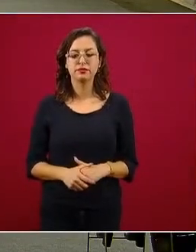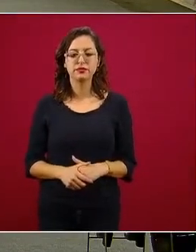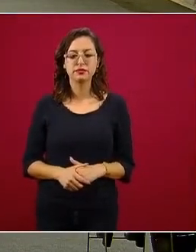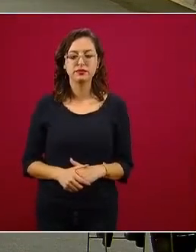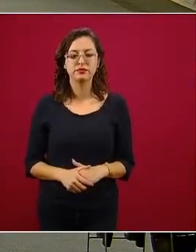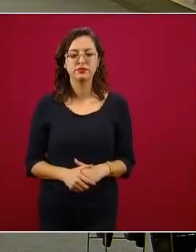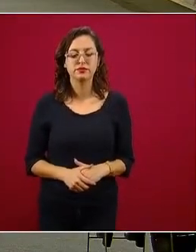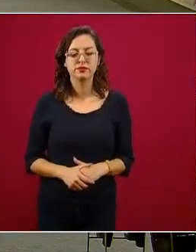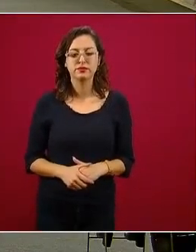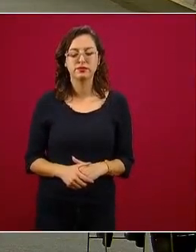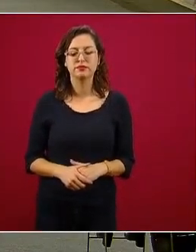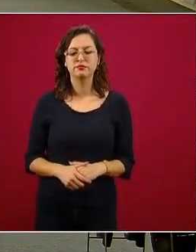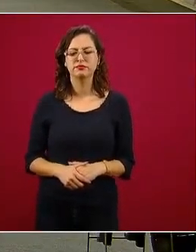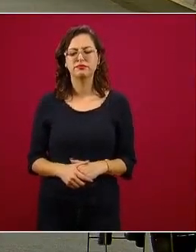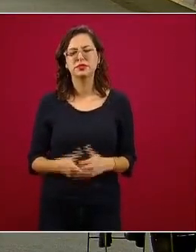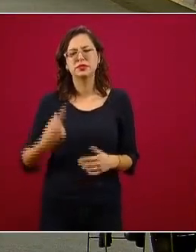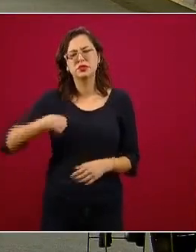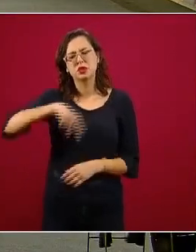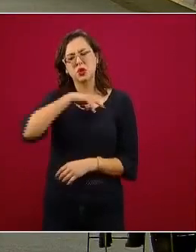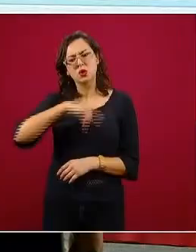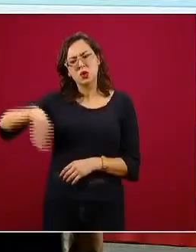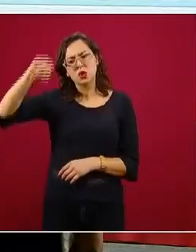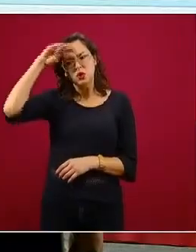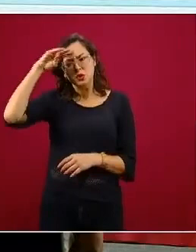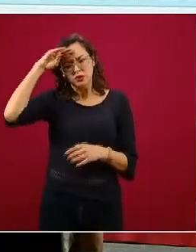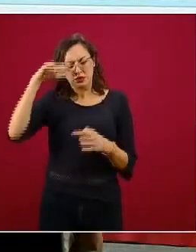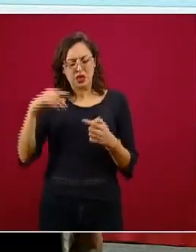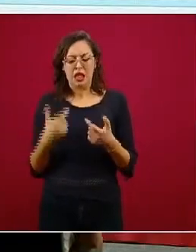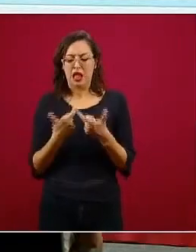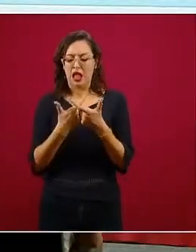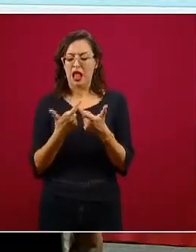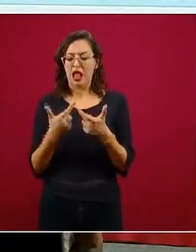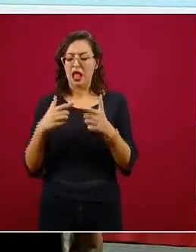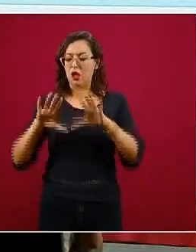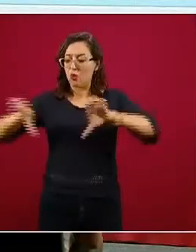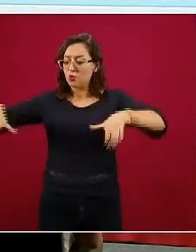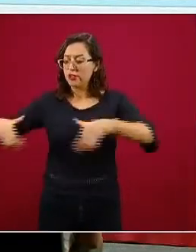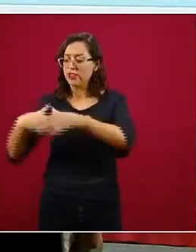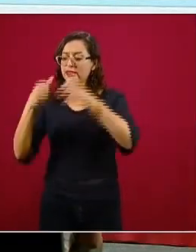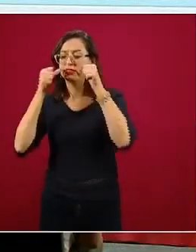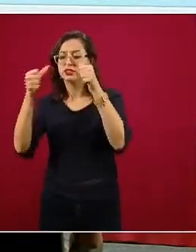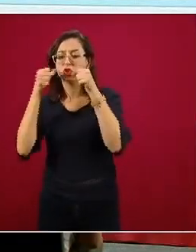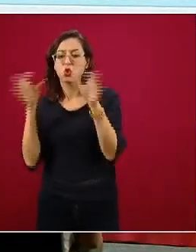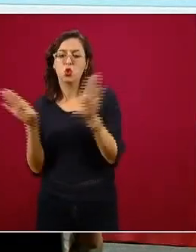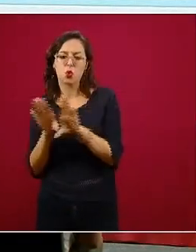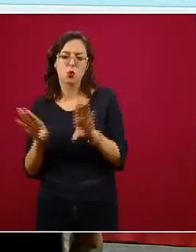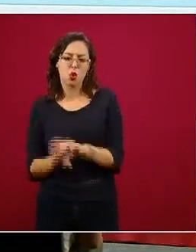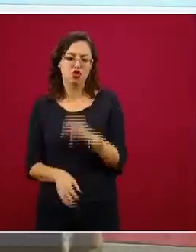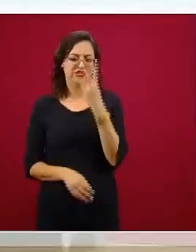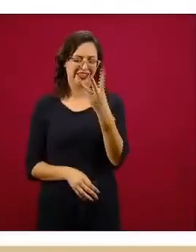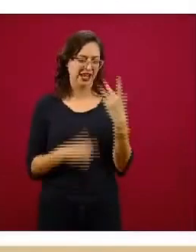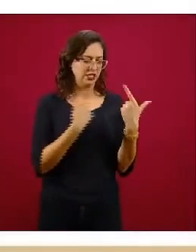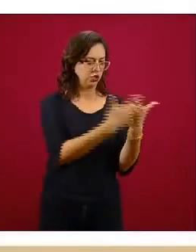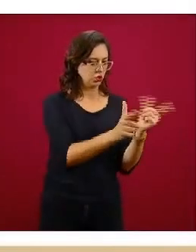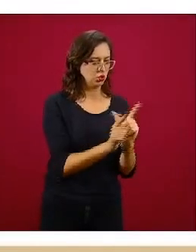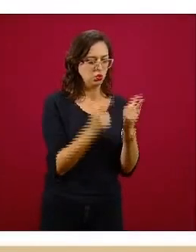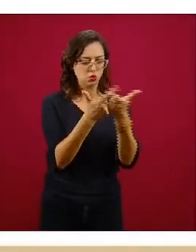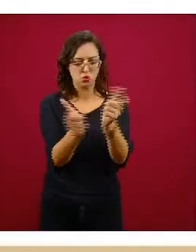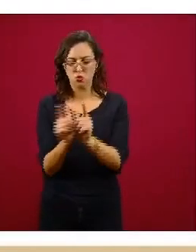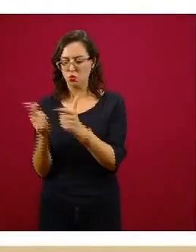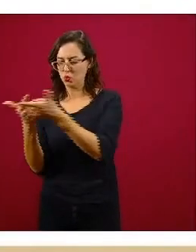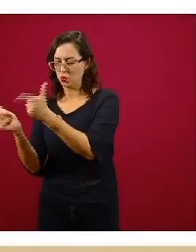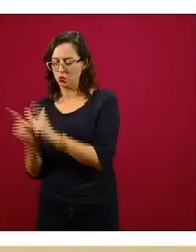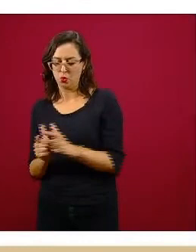¿Cuál es la estrategia general? Estamos pensando en 3 tipos de equipos, 2 brigadas, unas brigadas comunitarias que pueden hacer o que deben